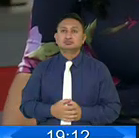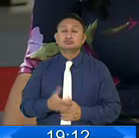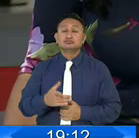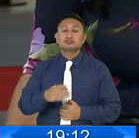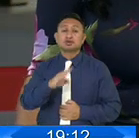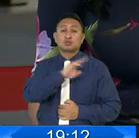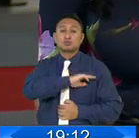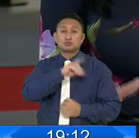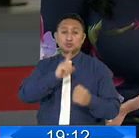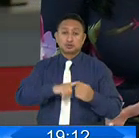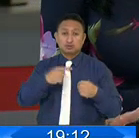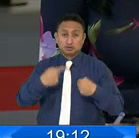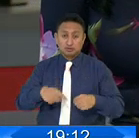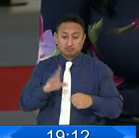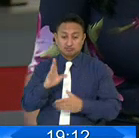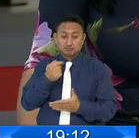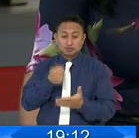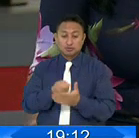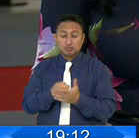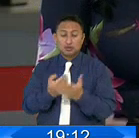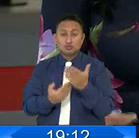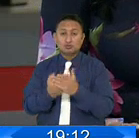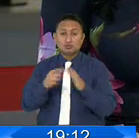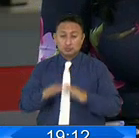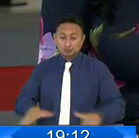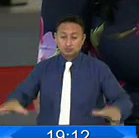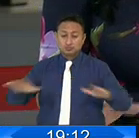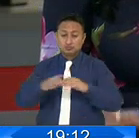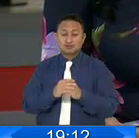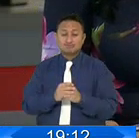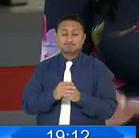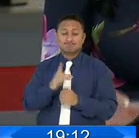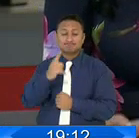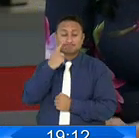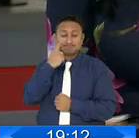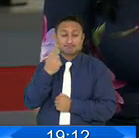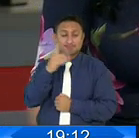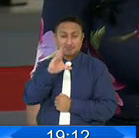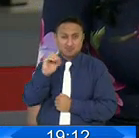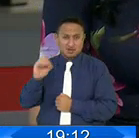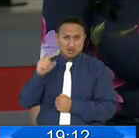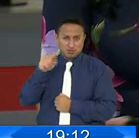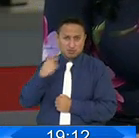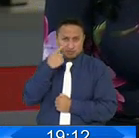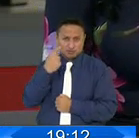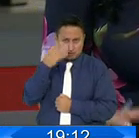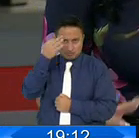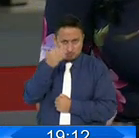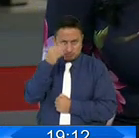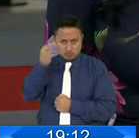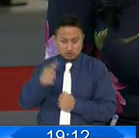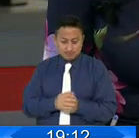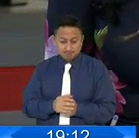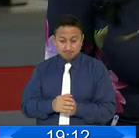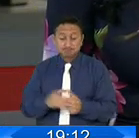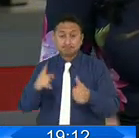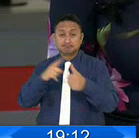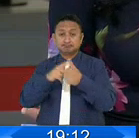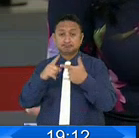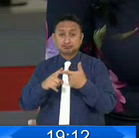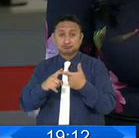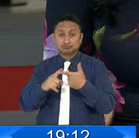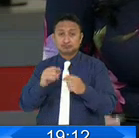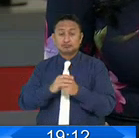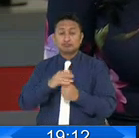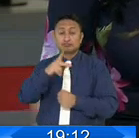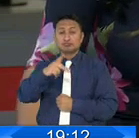municipio de Quito evalúa la adquisición de un nuevo lote de 100.000 pruebas para la detección del COVID-19. Son dos las opciones de test,